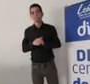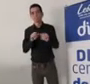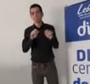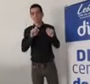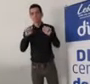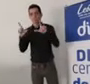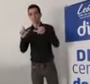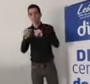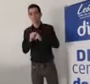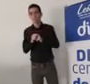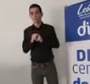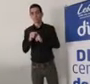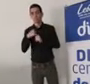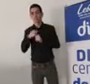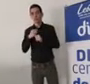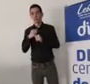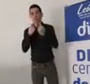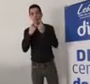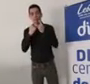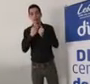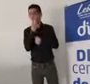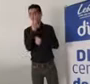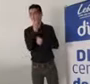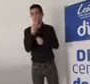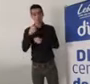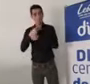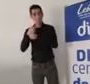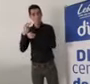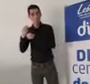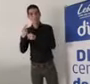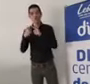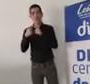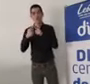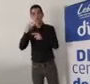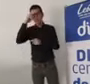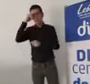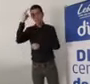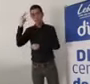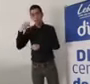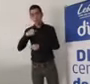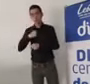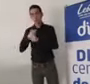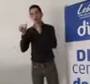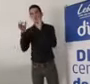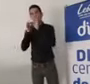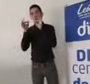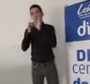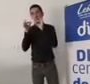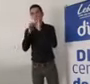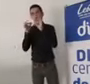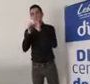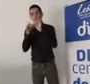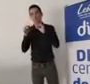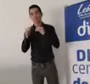invitó el gobierno de México a hablar en algunas ocasiones precisamente sobre esas experiencias en materia de paz, de educación, de empoderamiento juvenil.